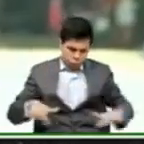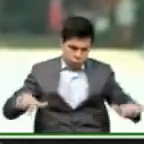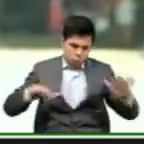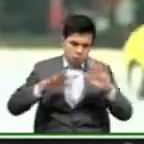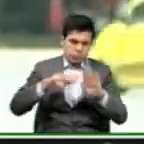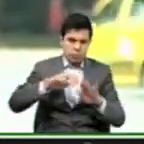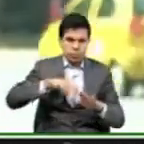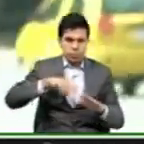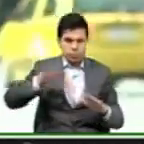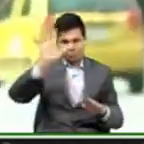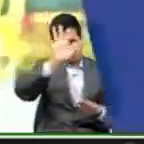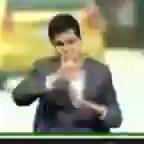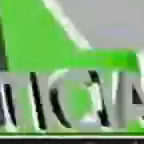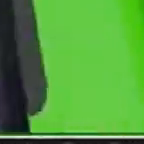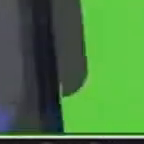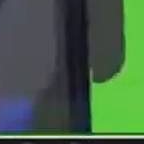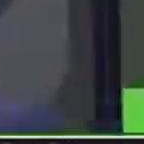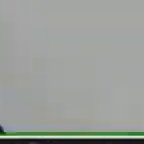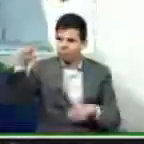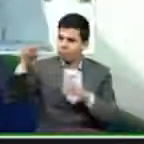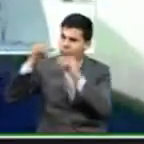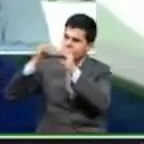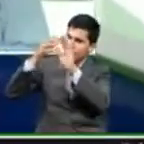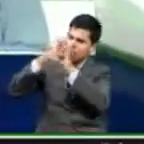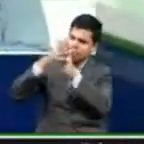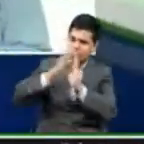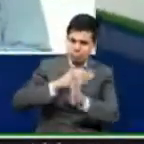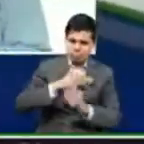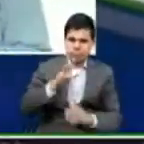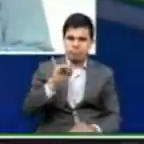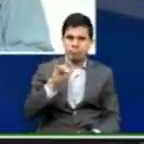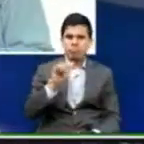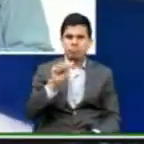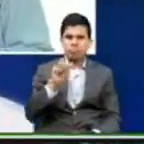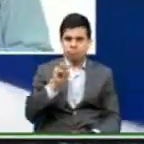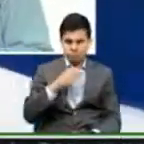departamento. Sigan con más en Oriente Noticias, con la Cámara de William Muñoz, informó Gustavo Ruiz. Muy buenas tardes.